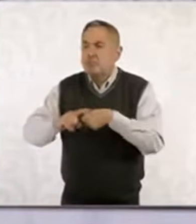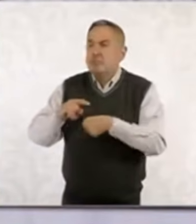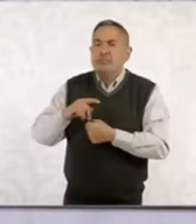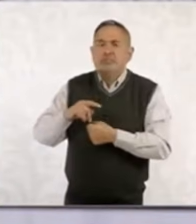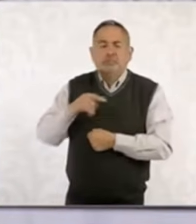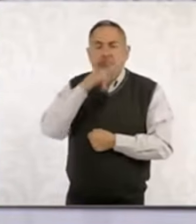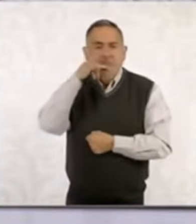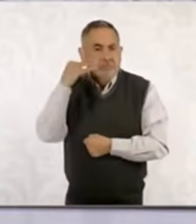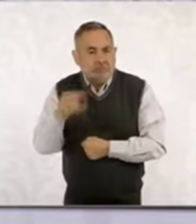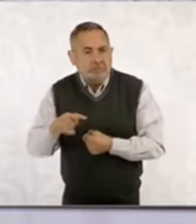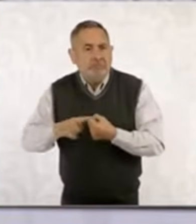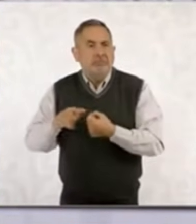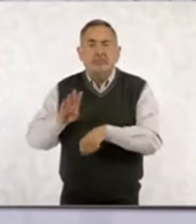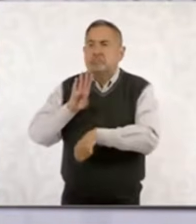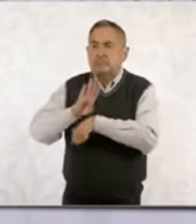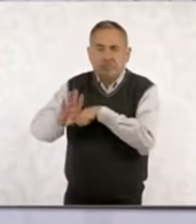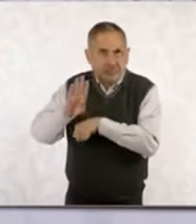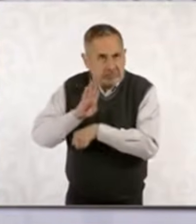Brasil